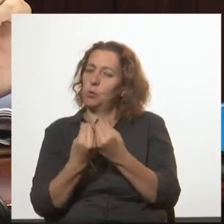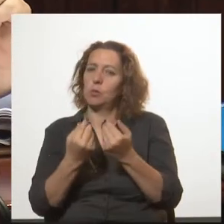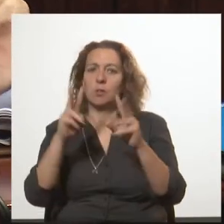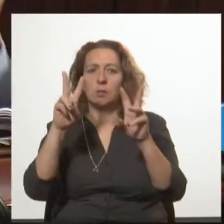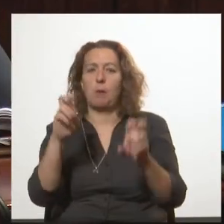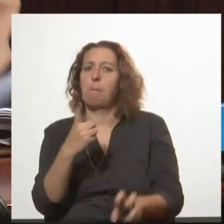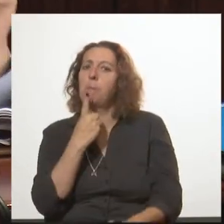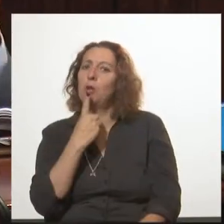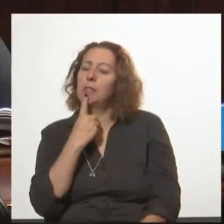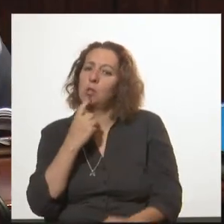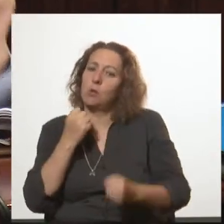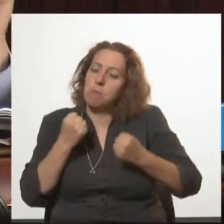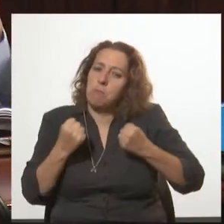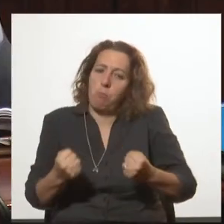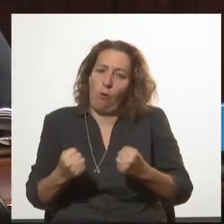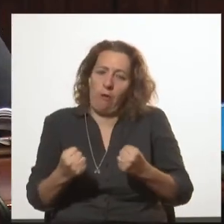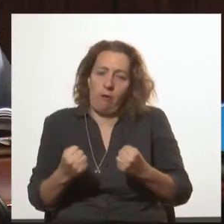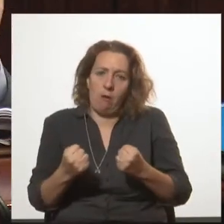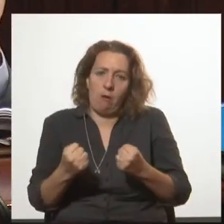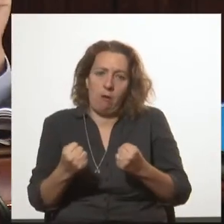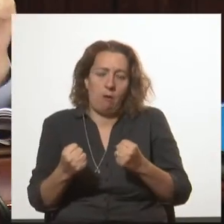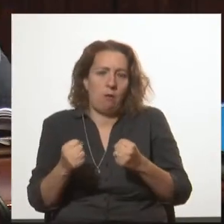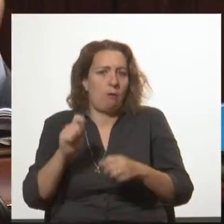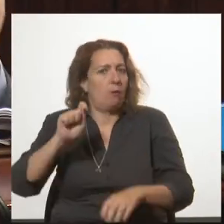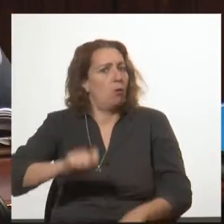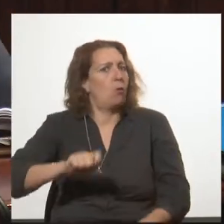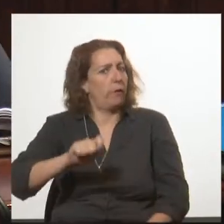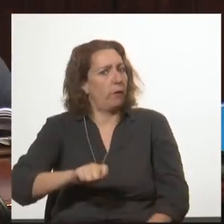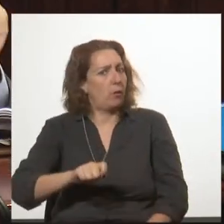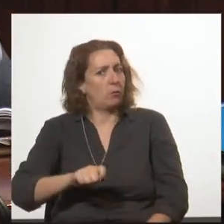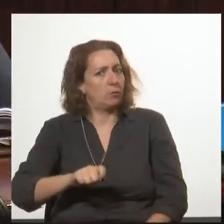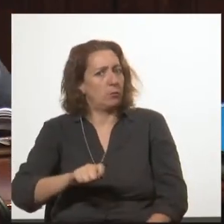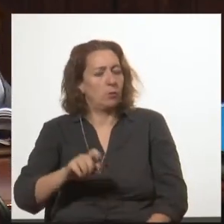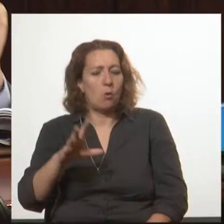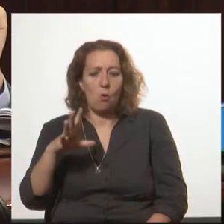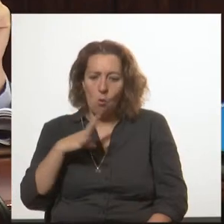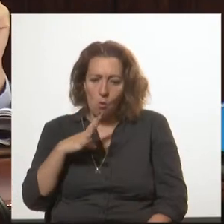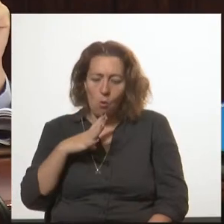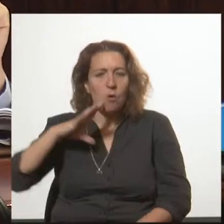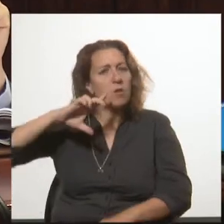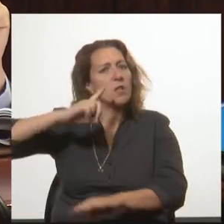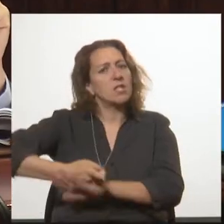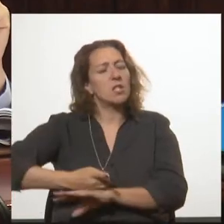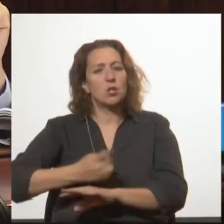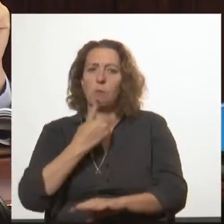se impone por encima de los jurídicos hubo una decisión política